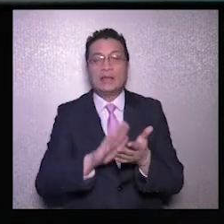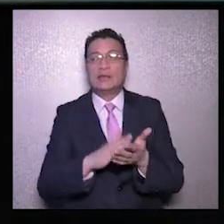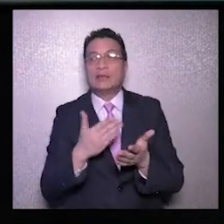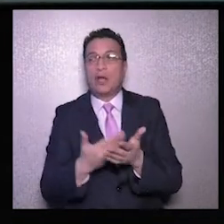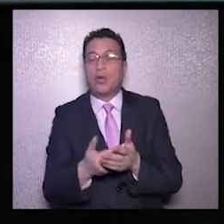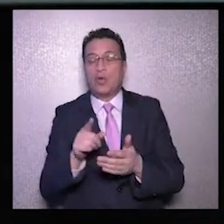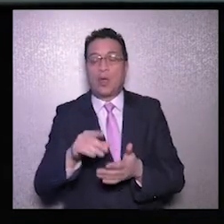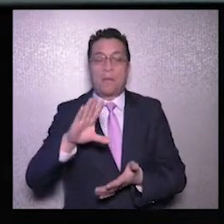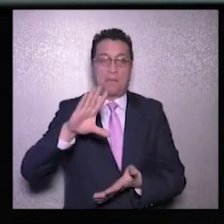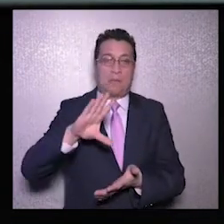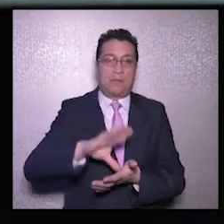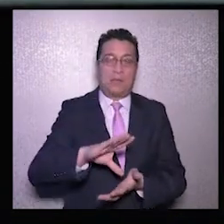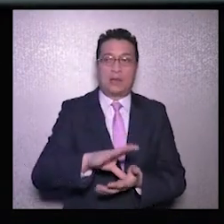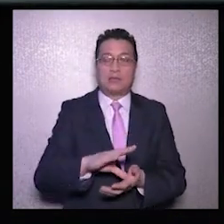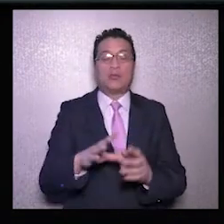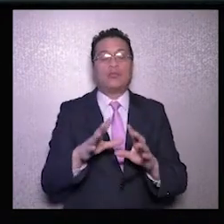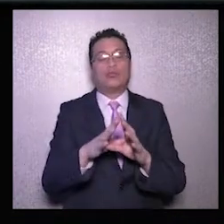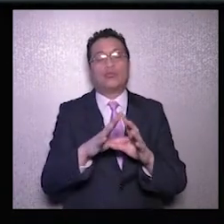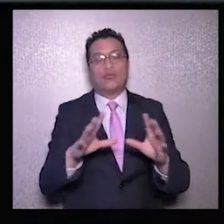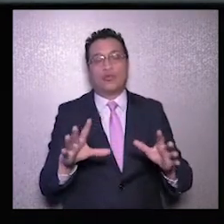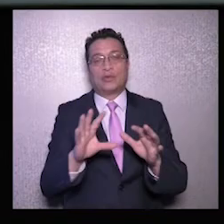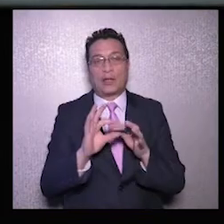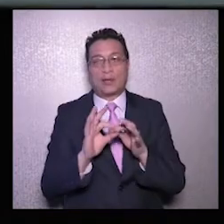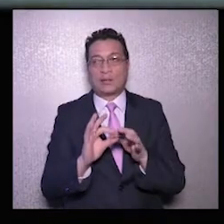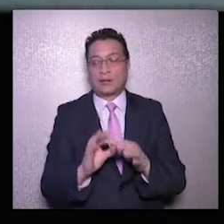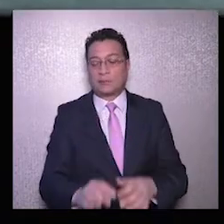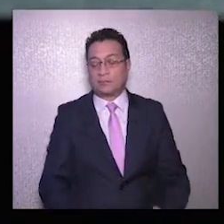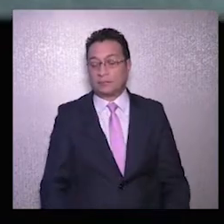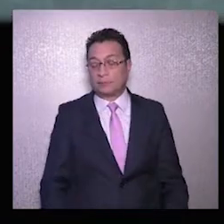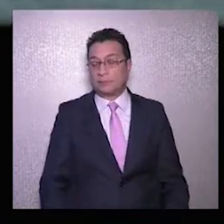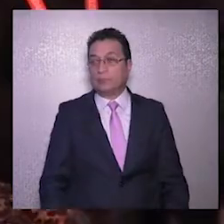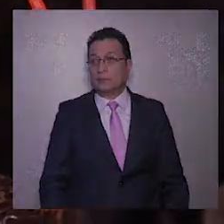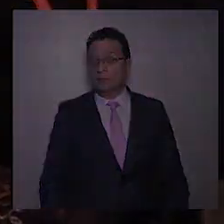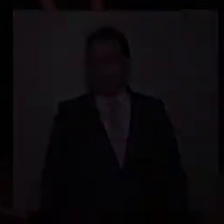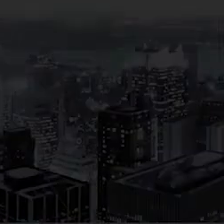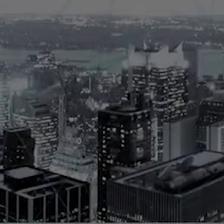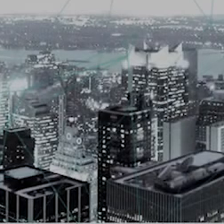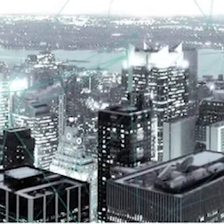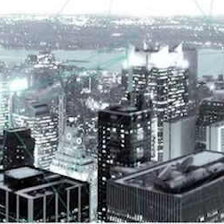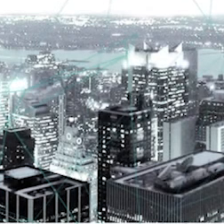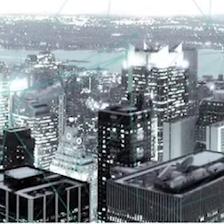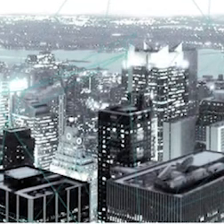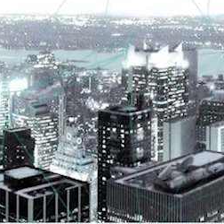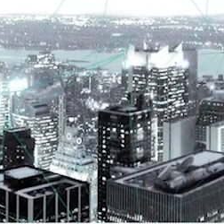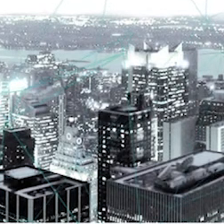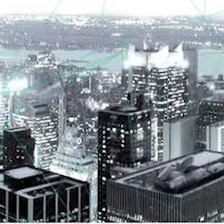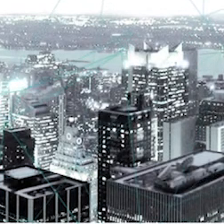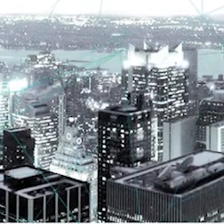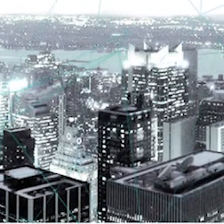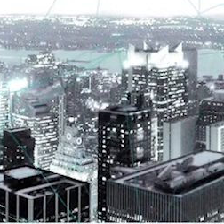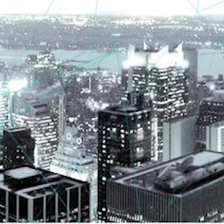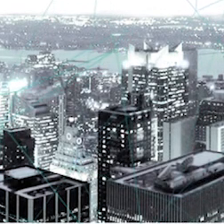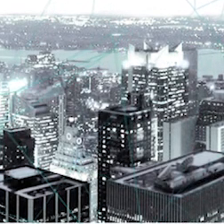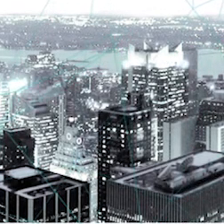en nuestro país. Así que, muchas gracias.